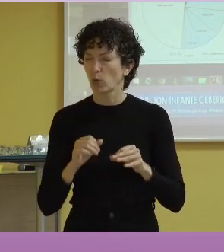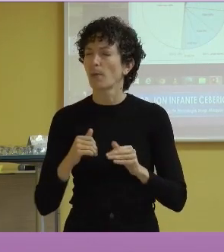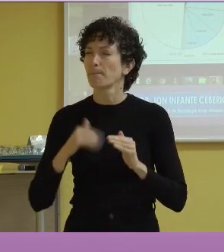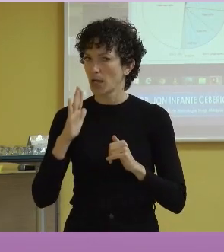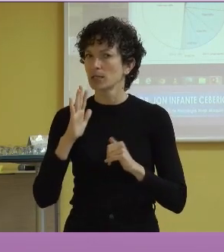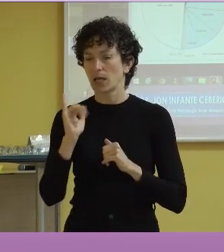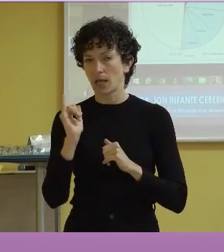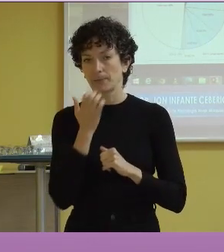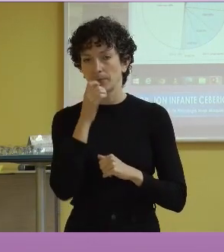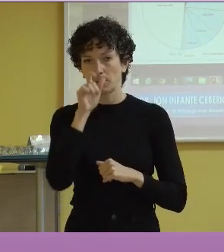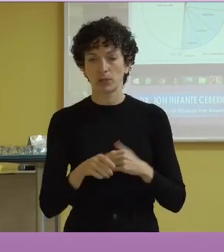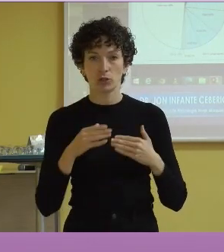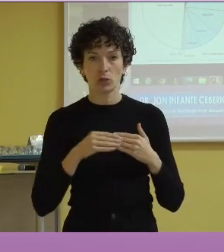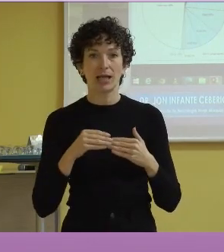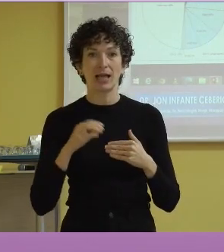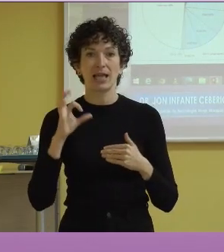con SK3,